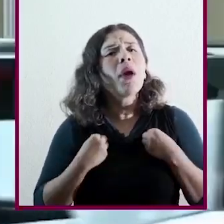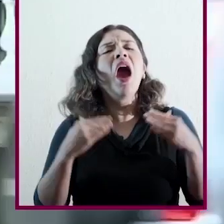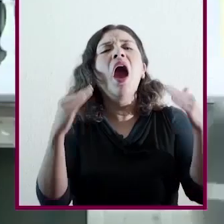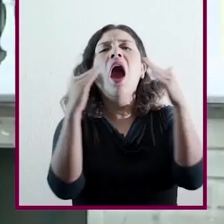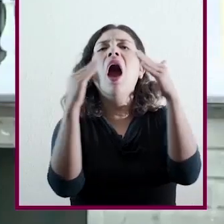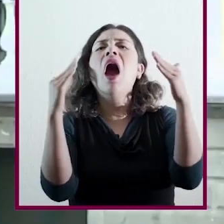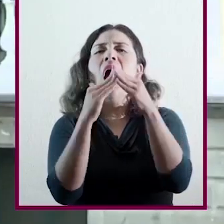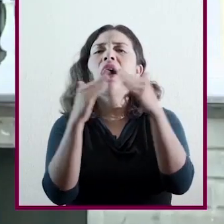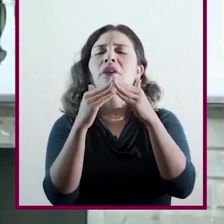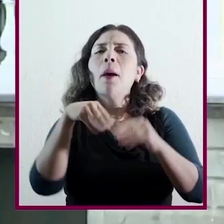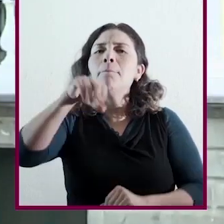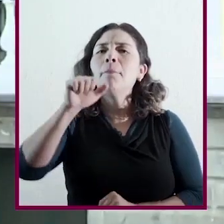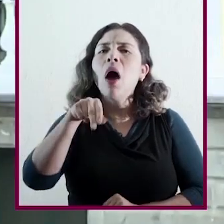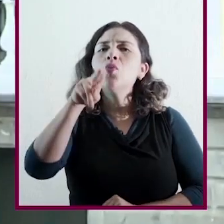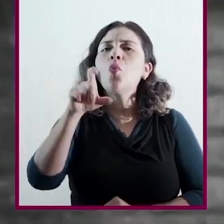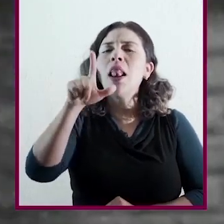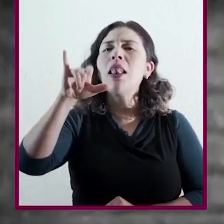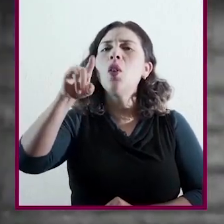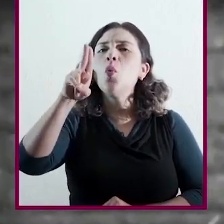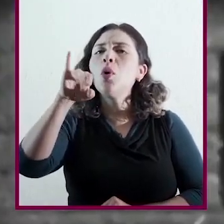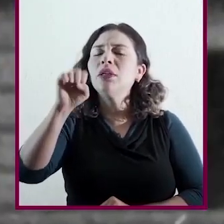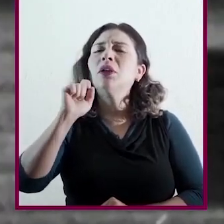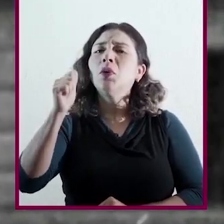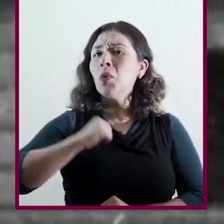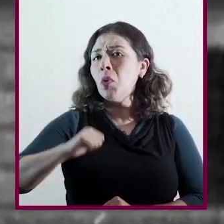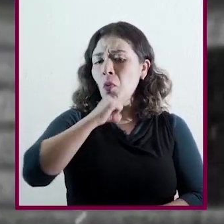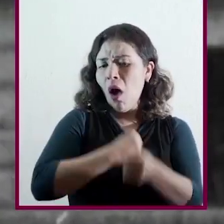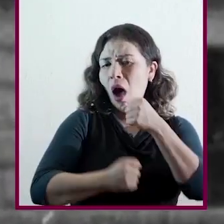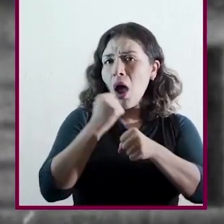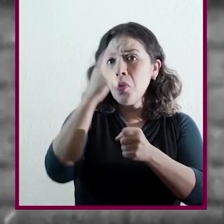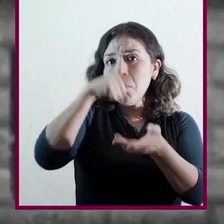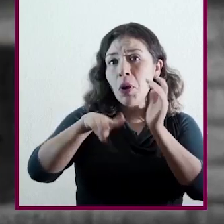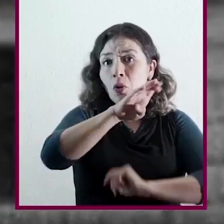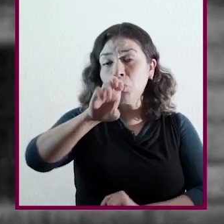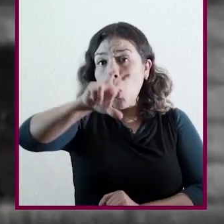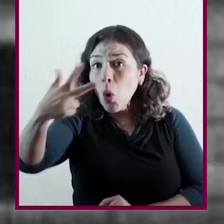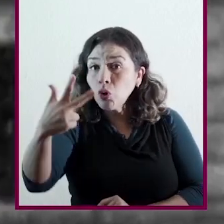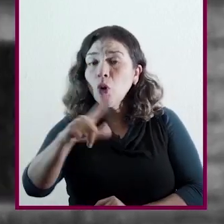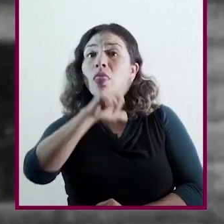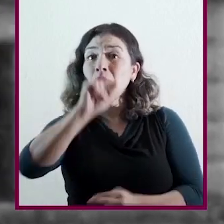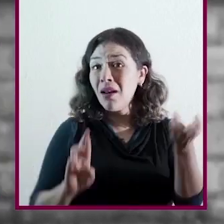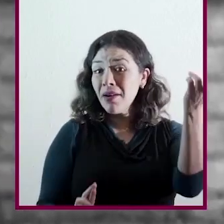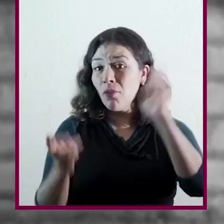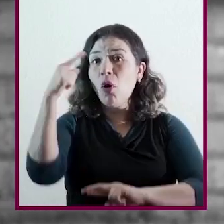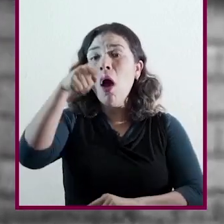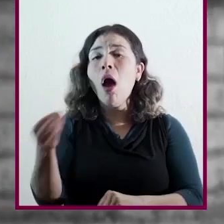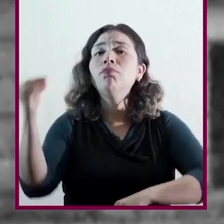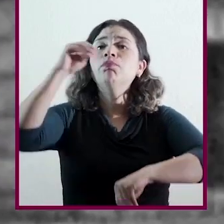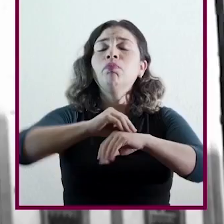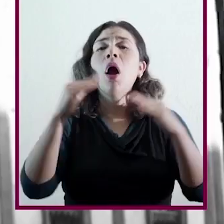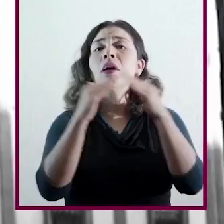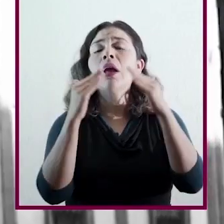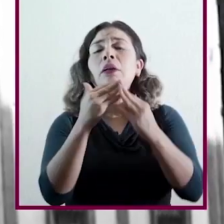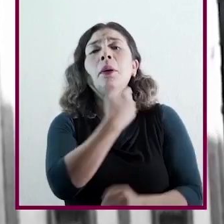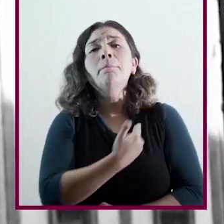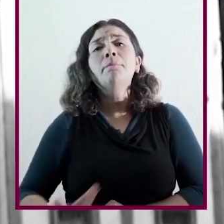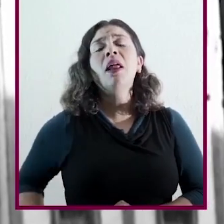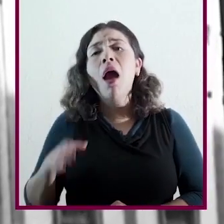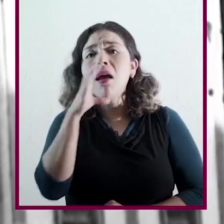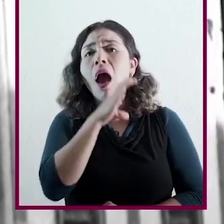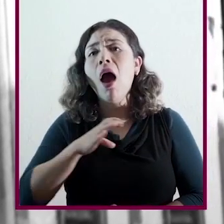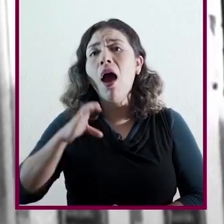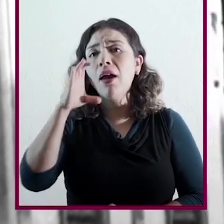del arquitecto Manuel Luis Estampa, que data de 1908, y después de la Revolución fue la morada del